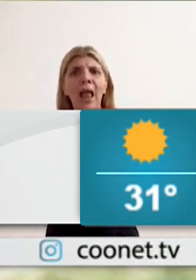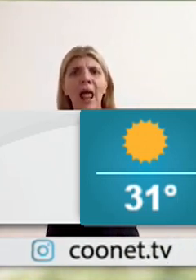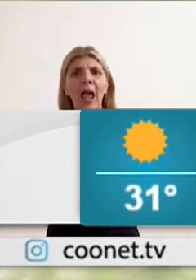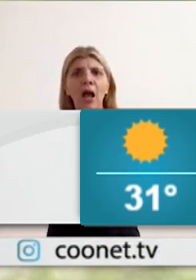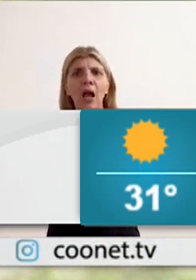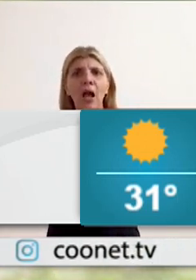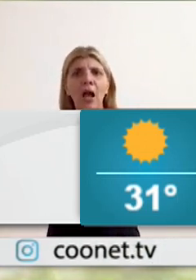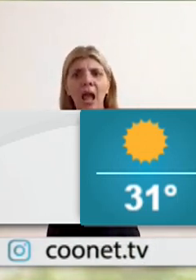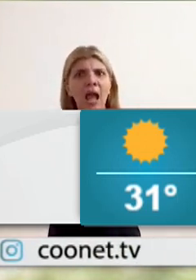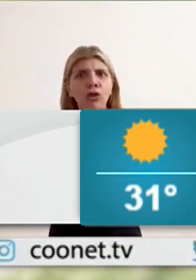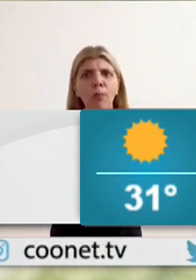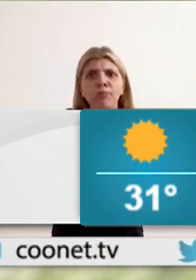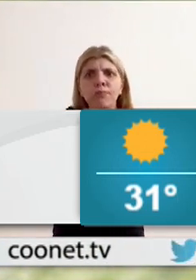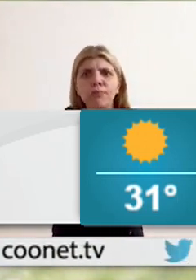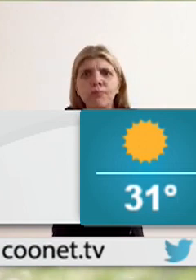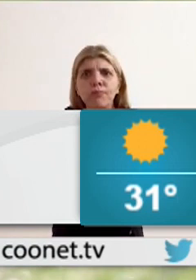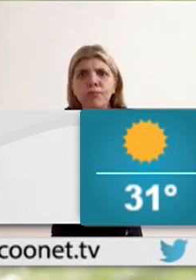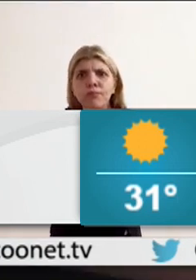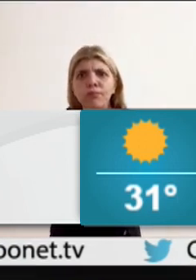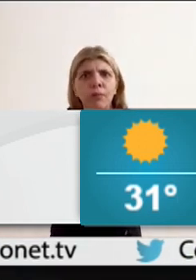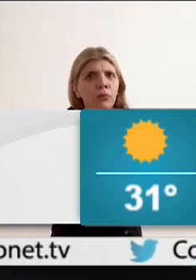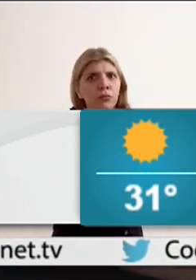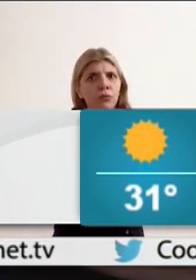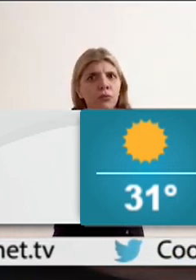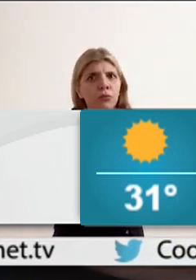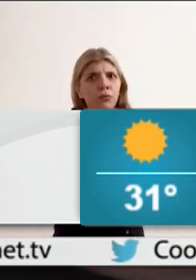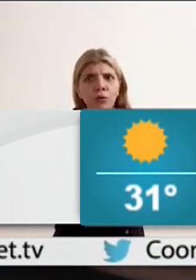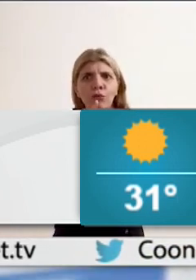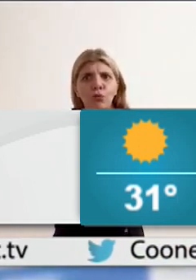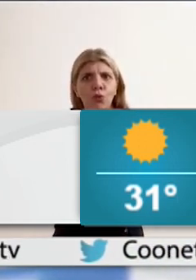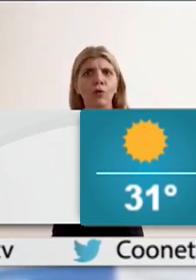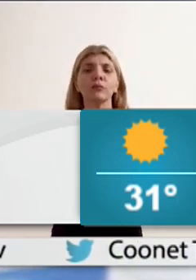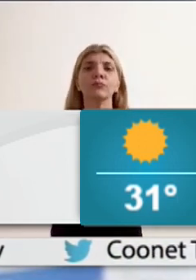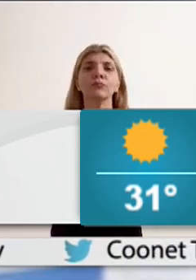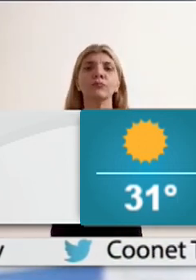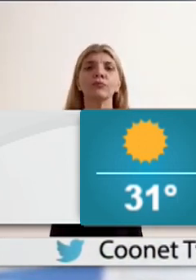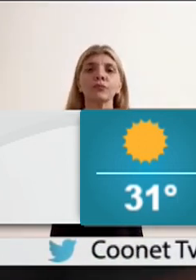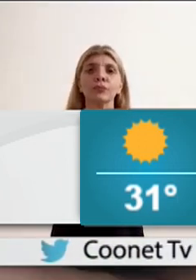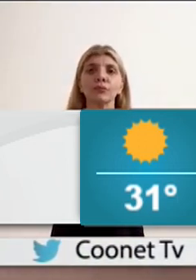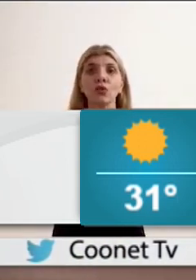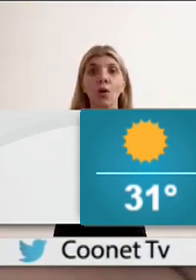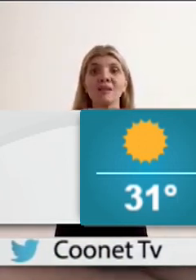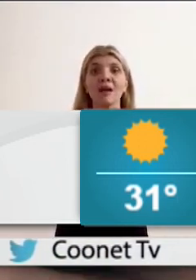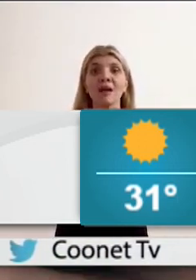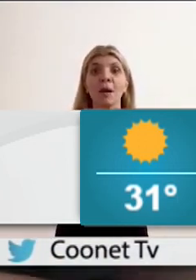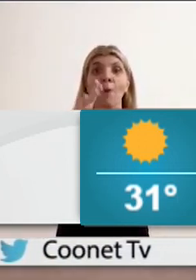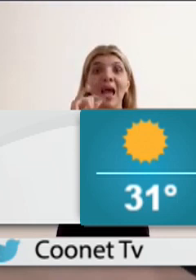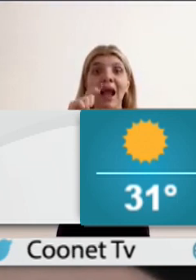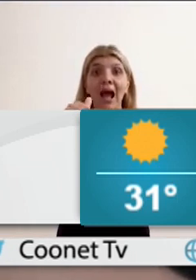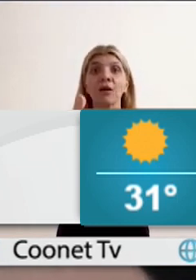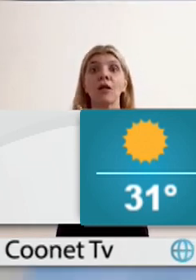contarles es que la Agencia Nacional de Discapacidad lanzó una convocatoria especial en donde cualquier chico en edad de secundario